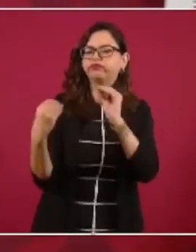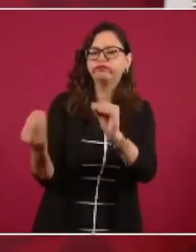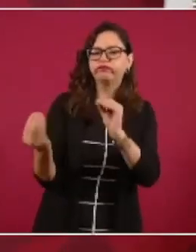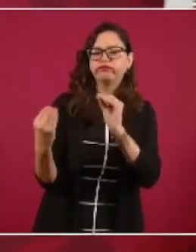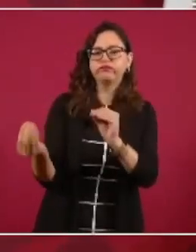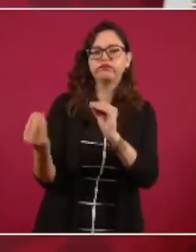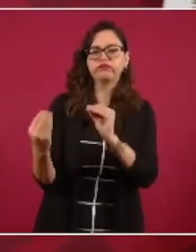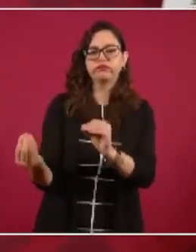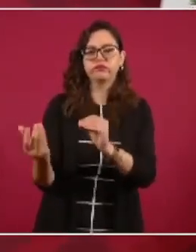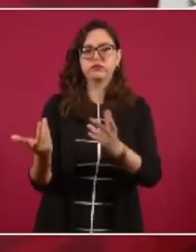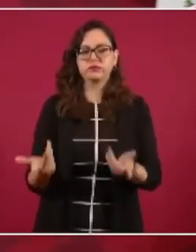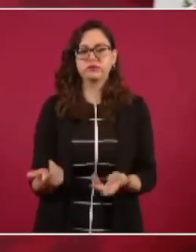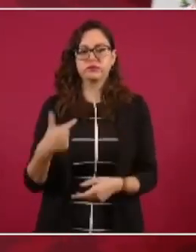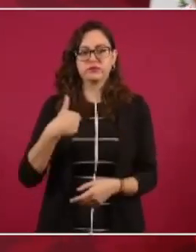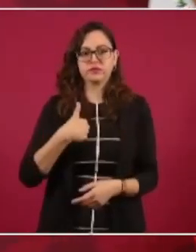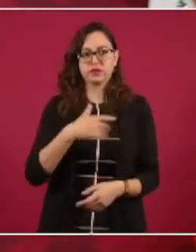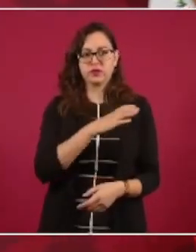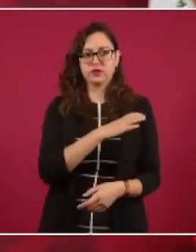Éramos candidatos.